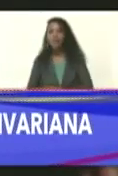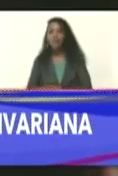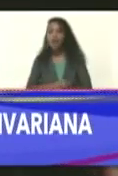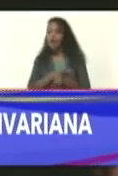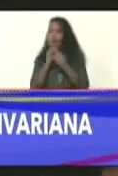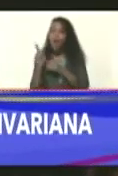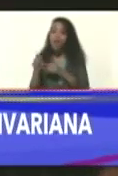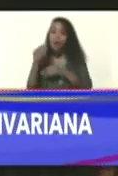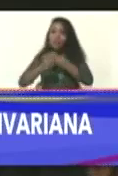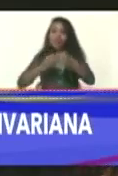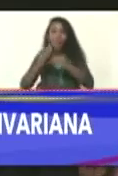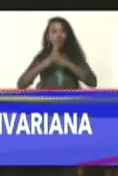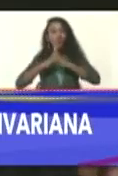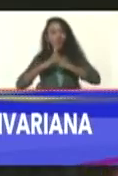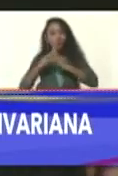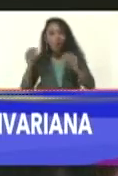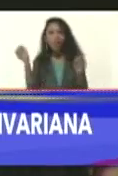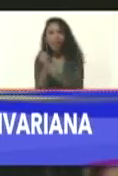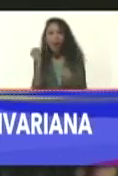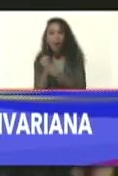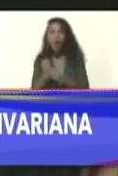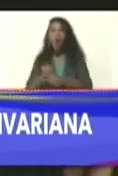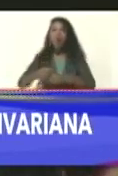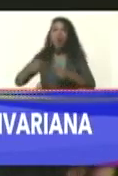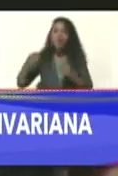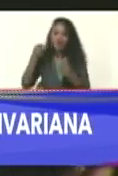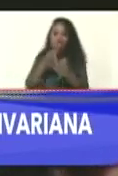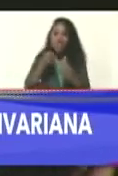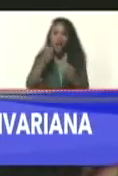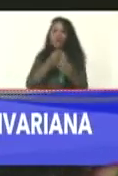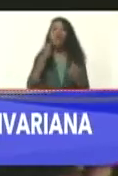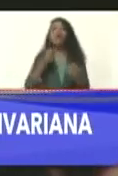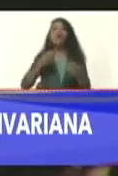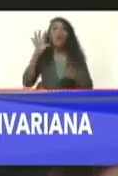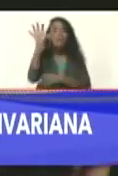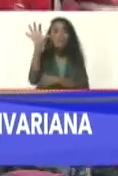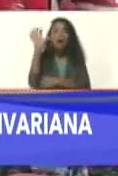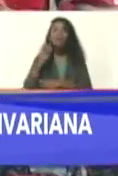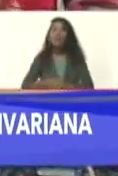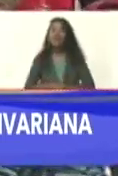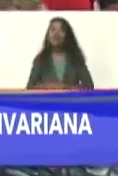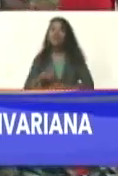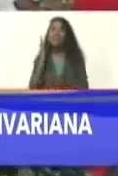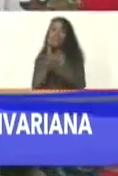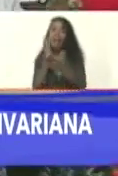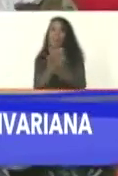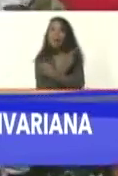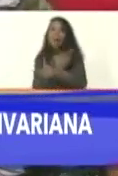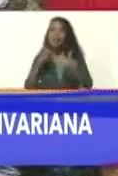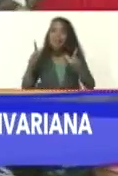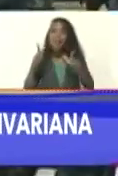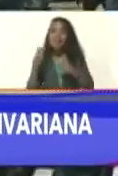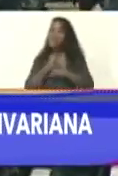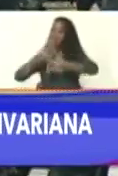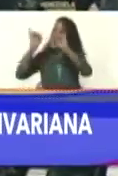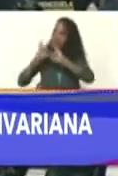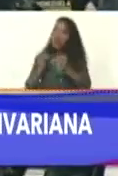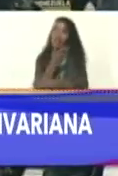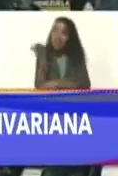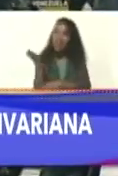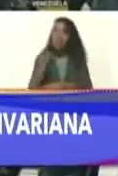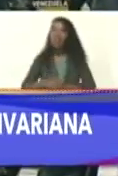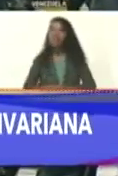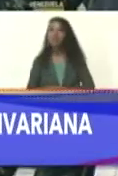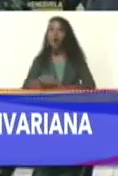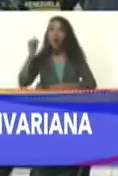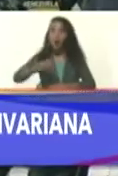ellos hacemos todo, por ellos luchamos para la patria. Sea siempre libre y feliz para ellos. Hoy es